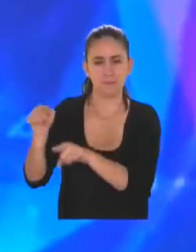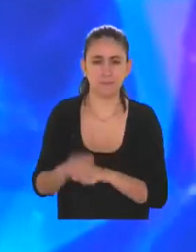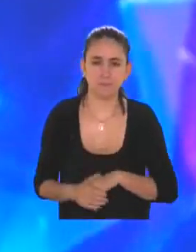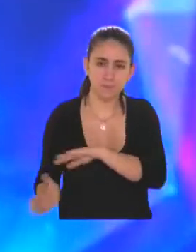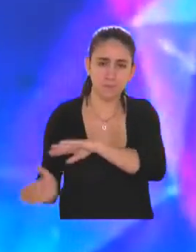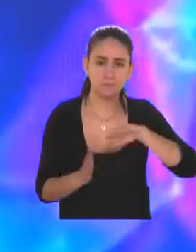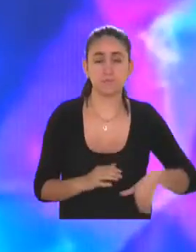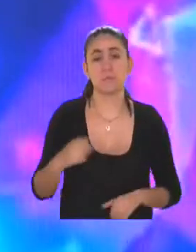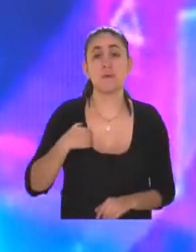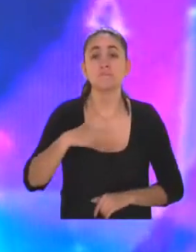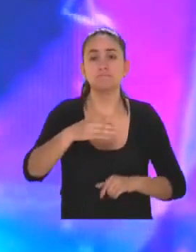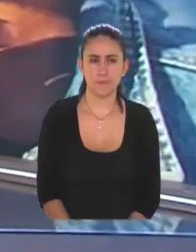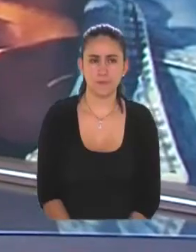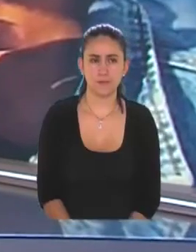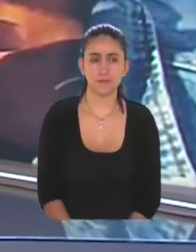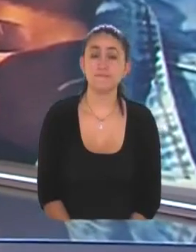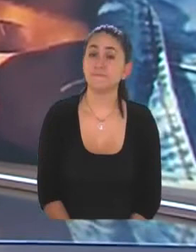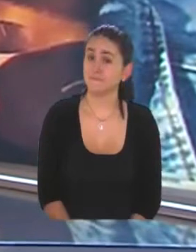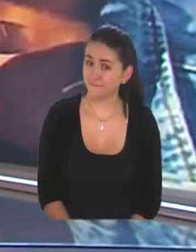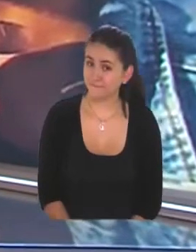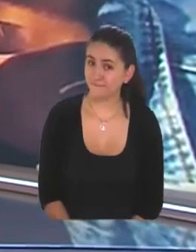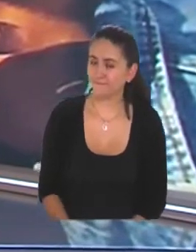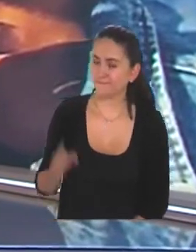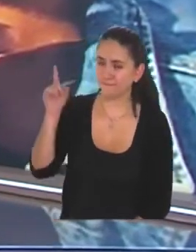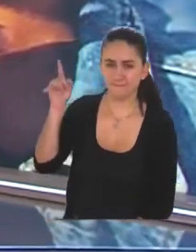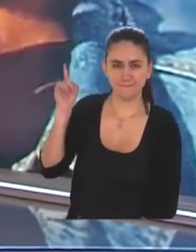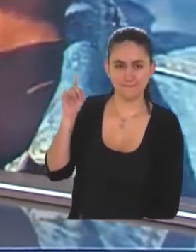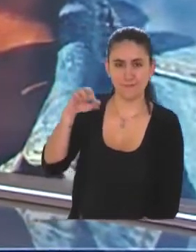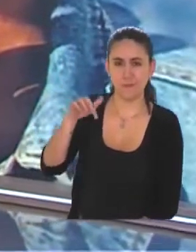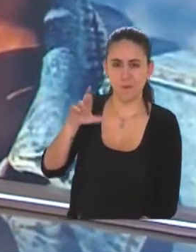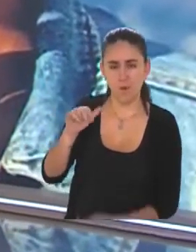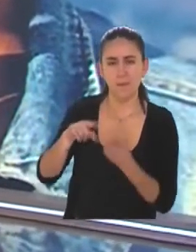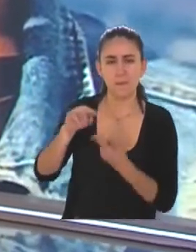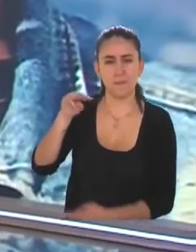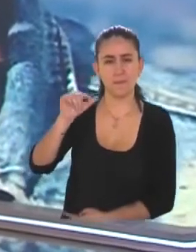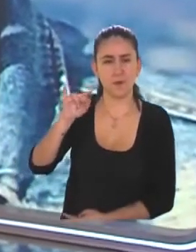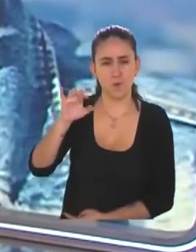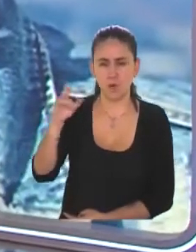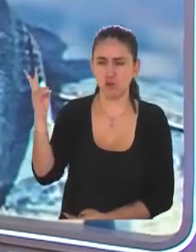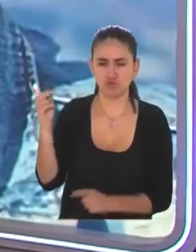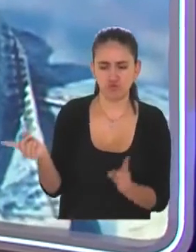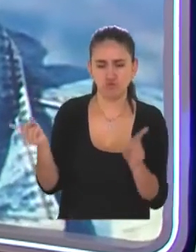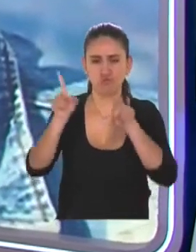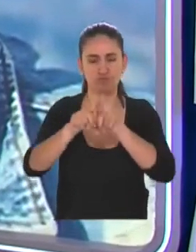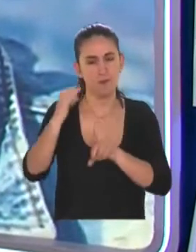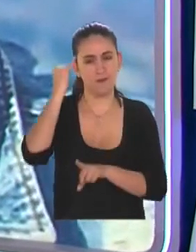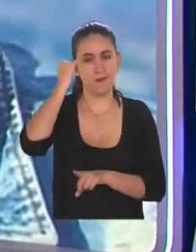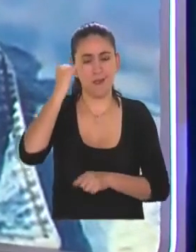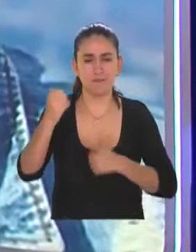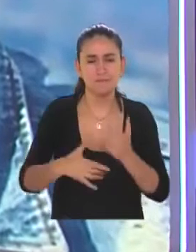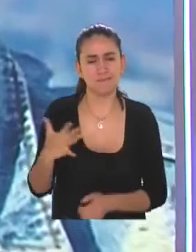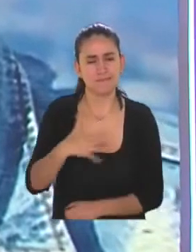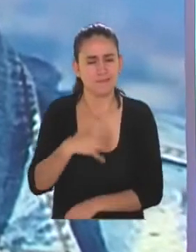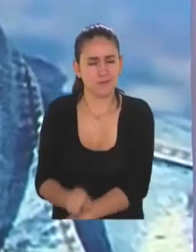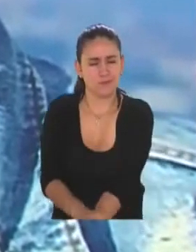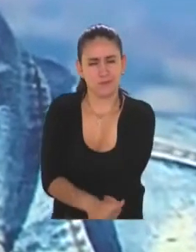Expediente Chapecó, detrás de la tragedia. Bueno, ya ustedes lo vieron, Paula Arenas y Manuel Medrano se unieron para la canción Puro Sentimiento y por si